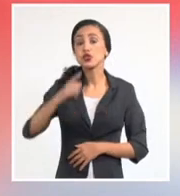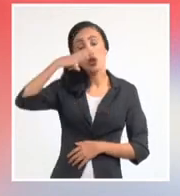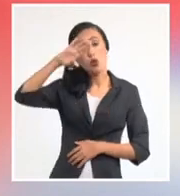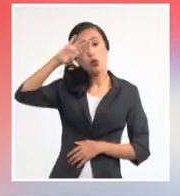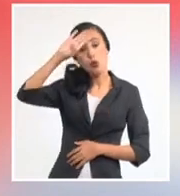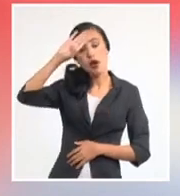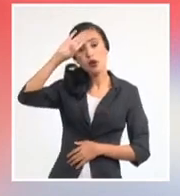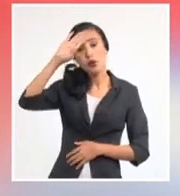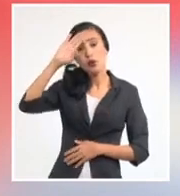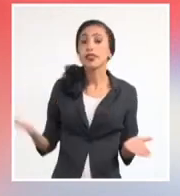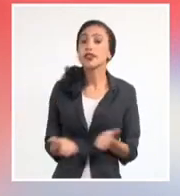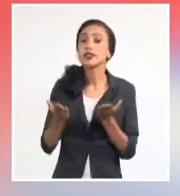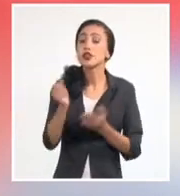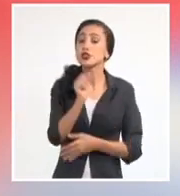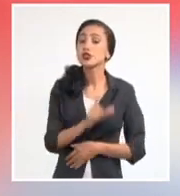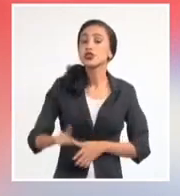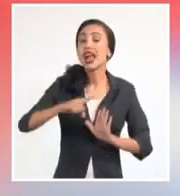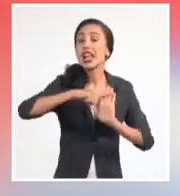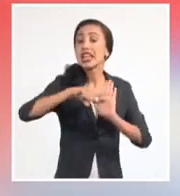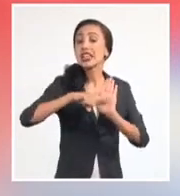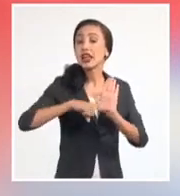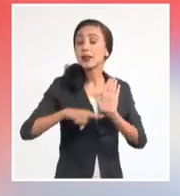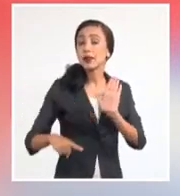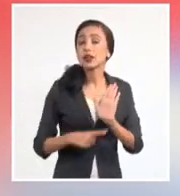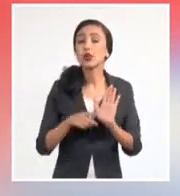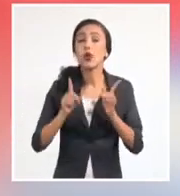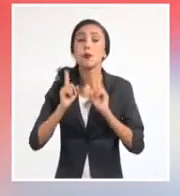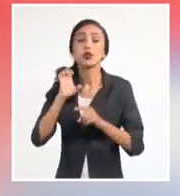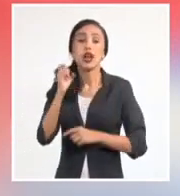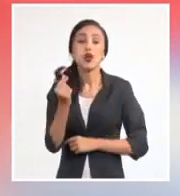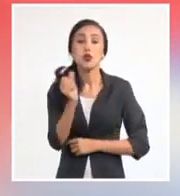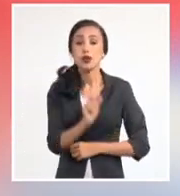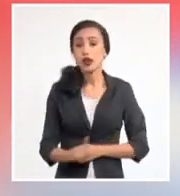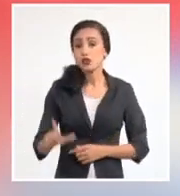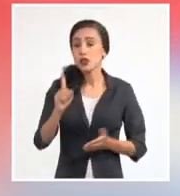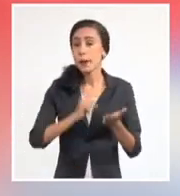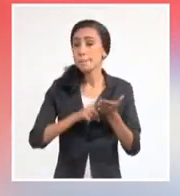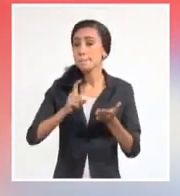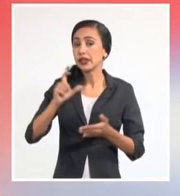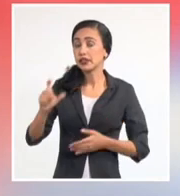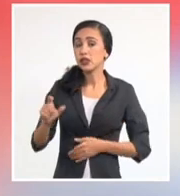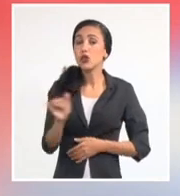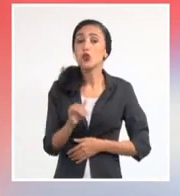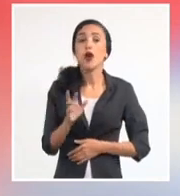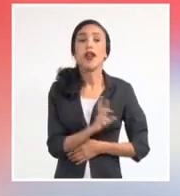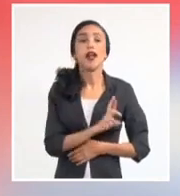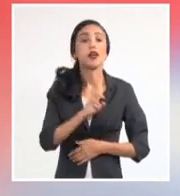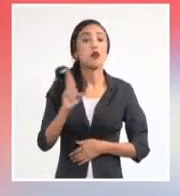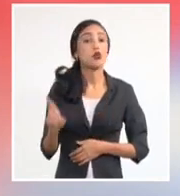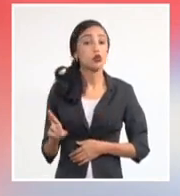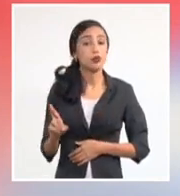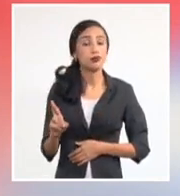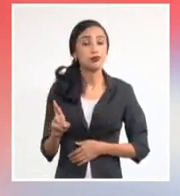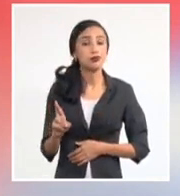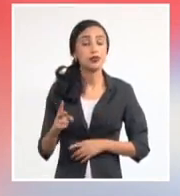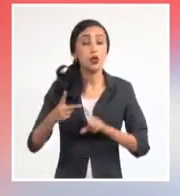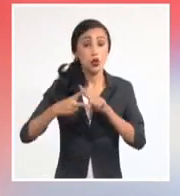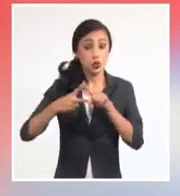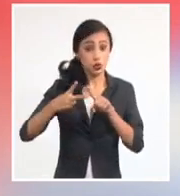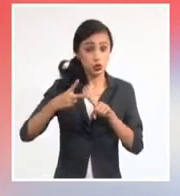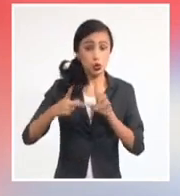desarrollo socialista, los lineamientos de la política económica y social del partido y la revolución, y 2